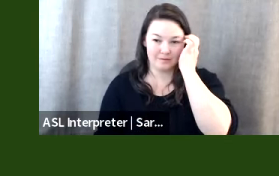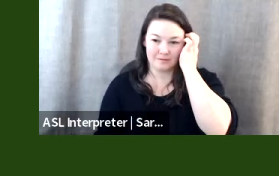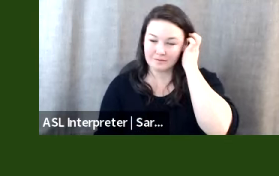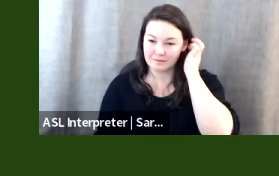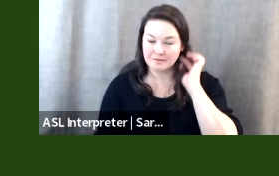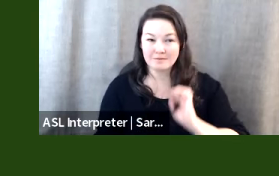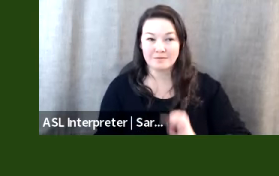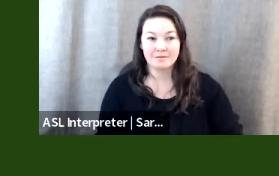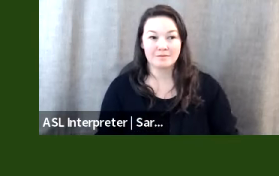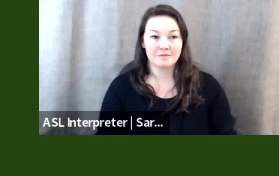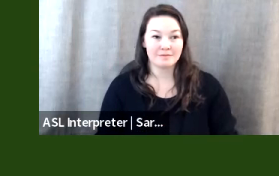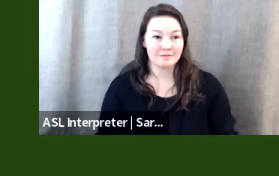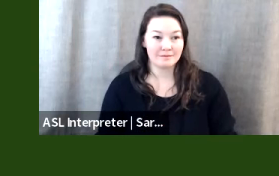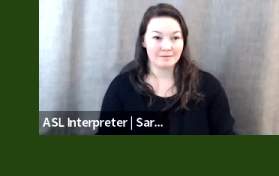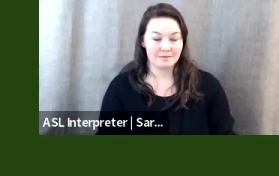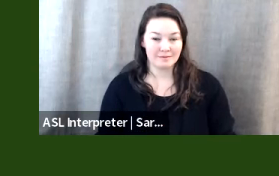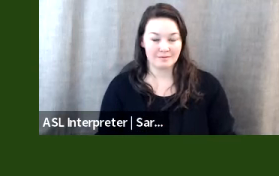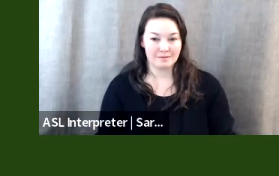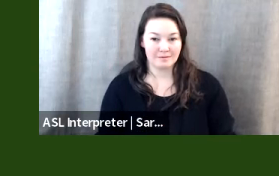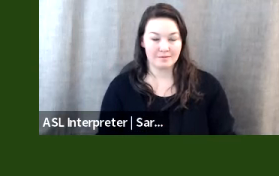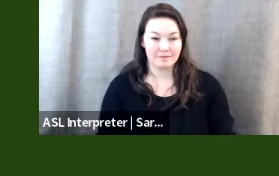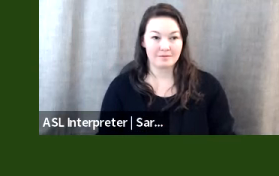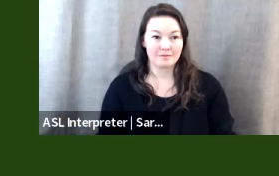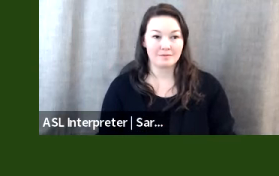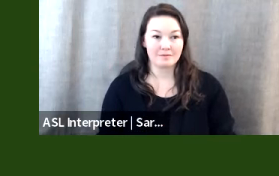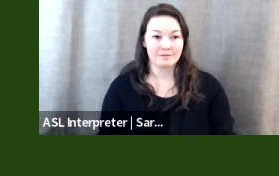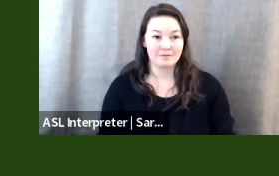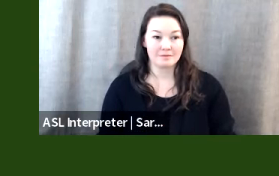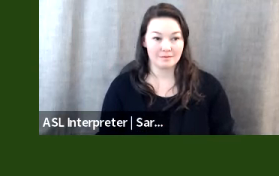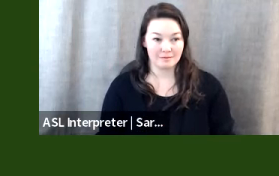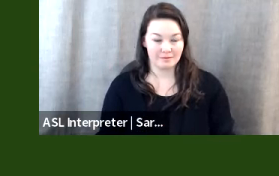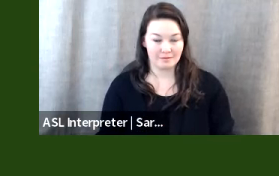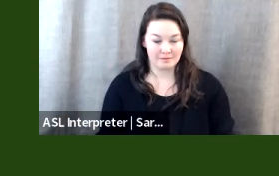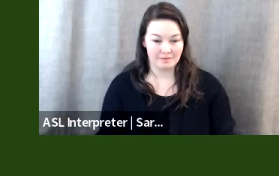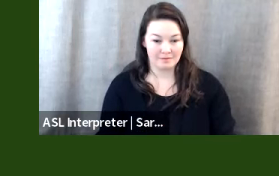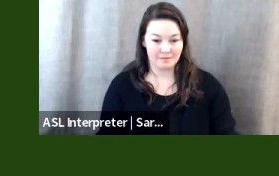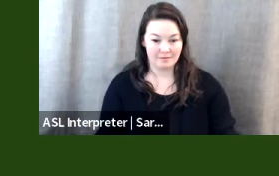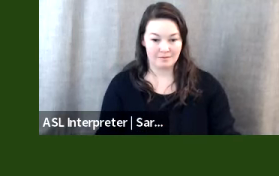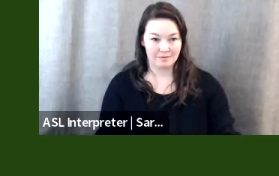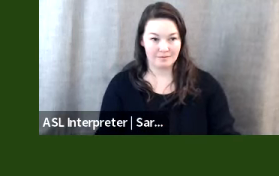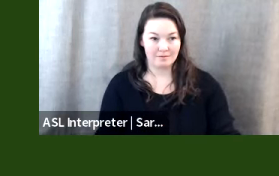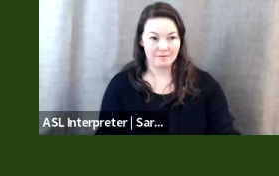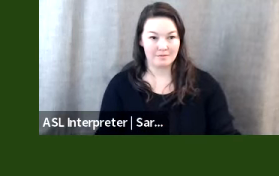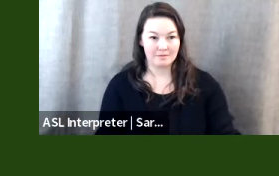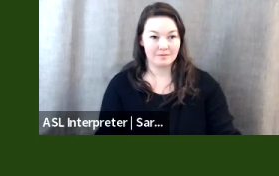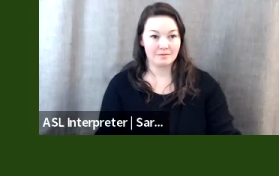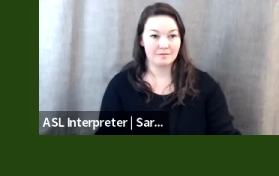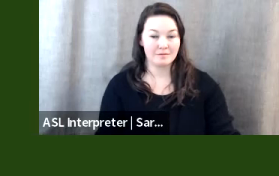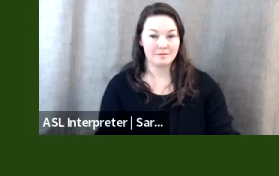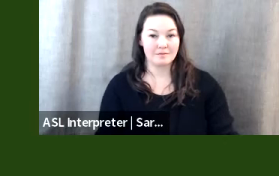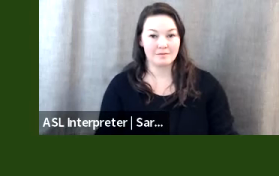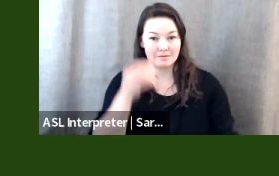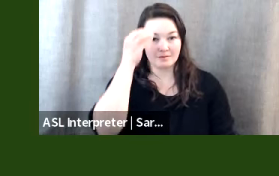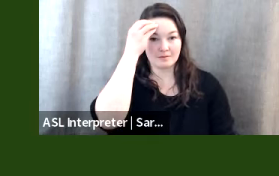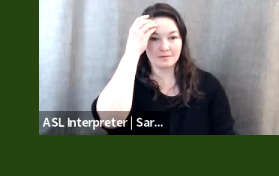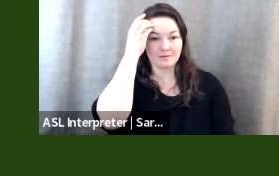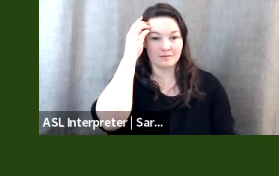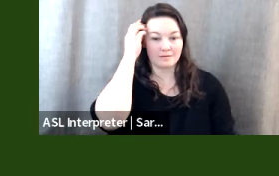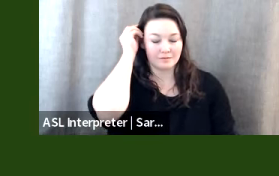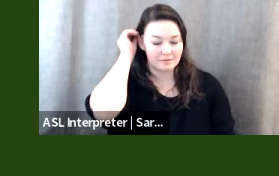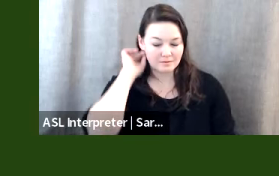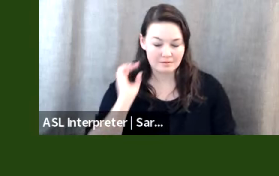bien nos han presentado con cosas concretos